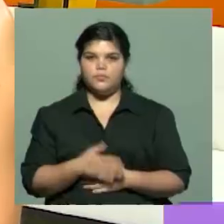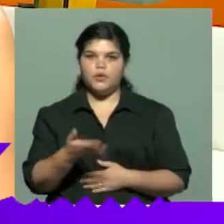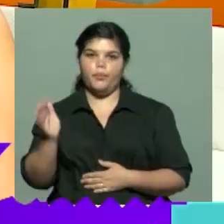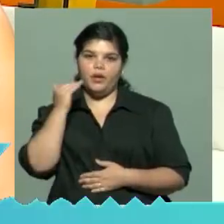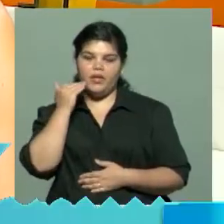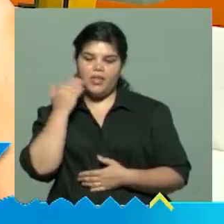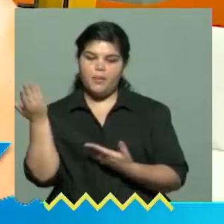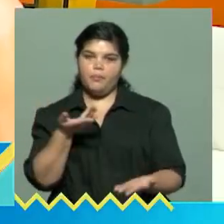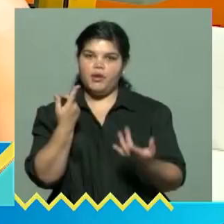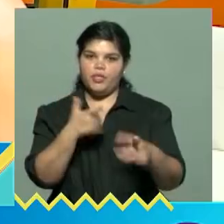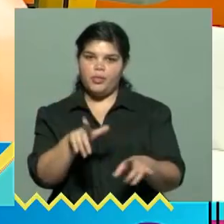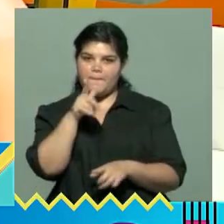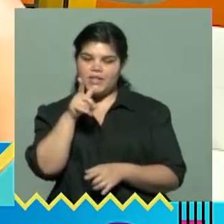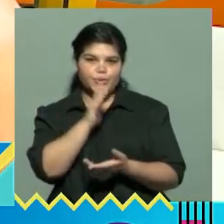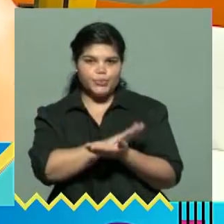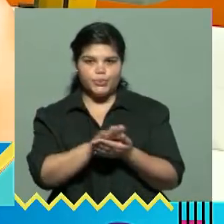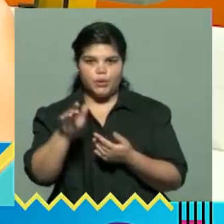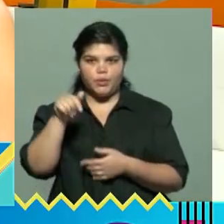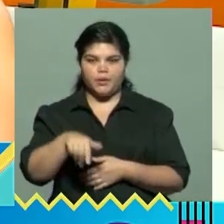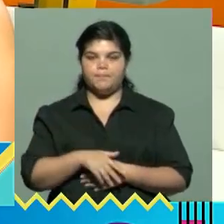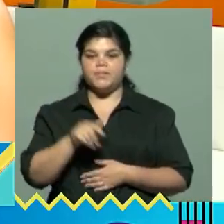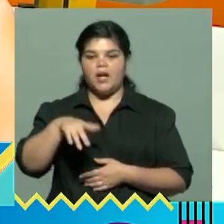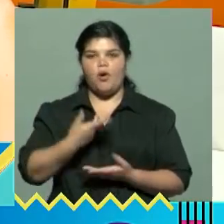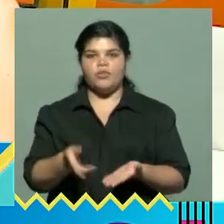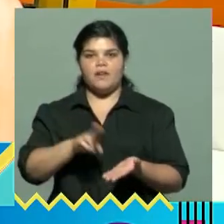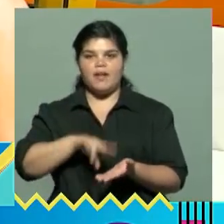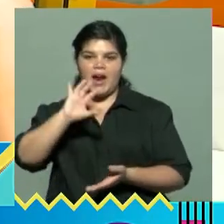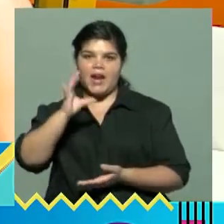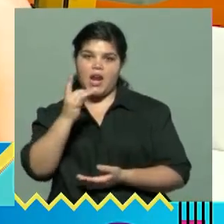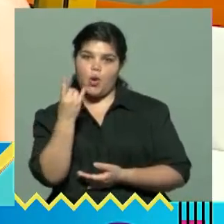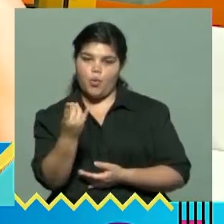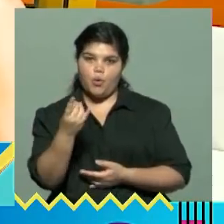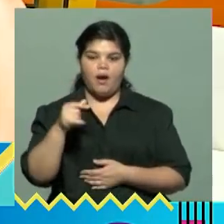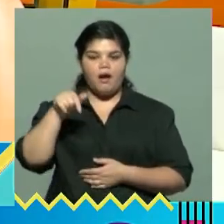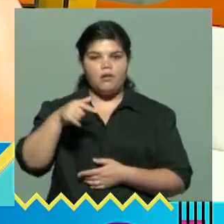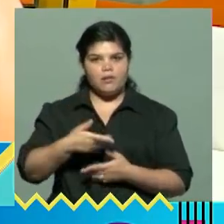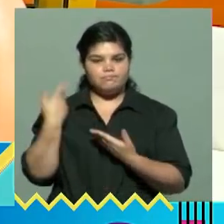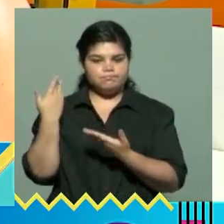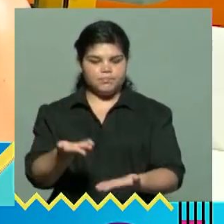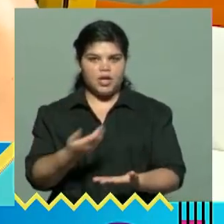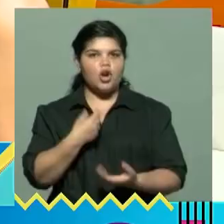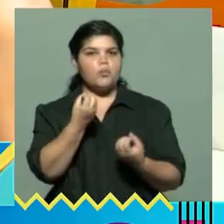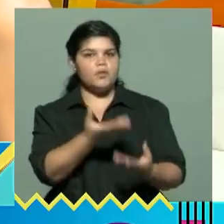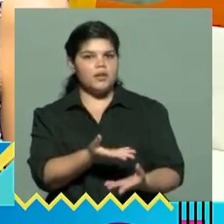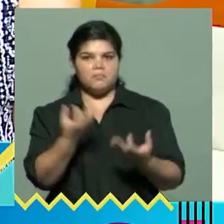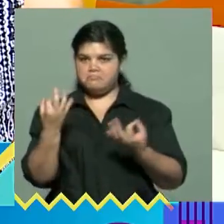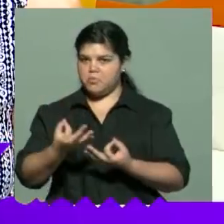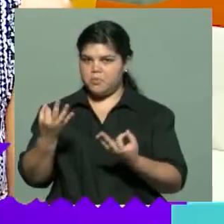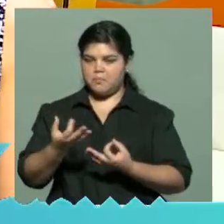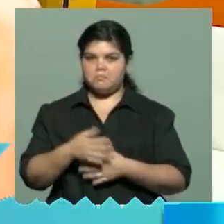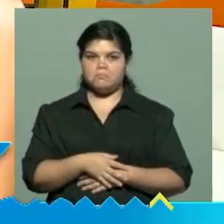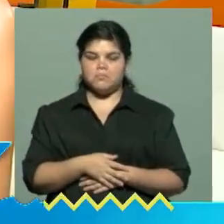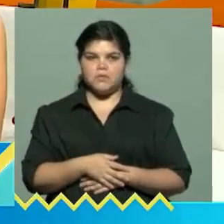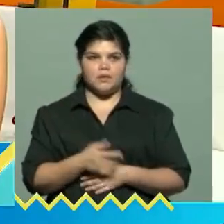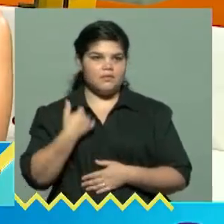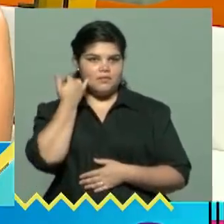Muy buenas tardes, bienvenidos a un nuevo Distintos Parecidos. Una vez más en la pantalla de Señalú, diciendo presente. ¿Cómo estás, Caro? Muy bien, ¿vos, Fer? Bien, muy bien.